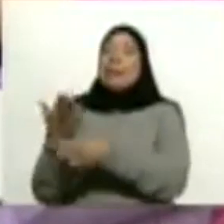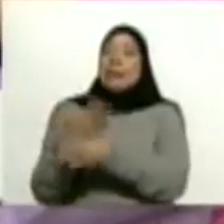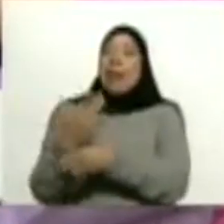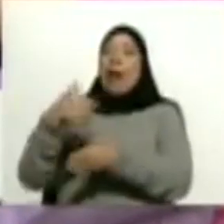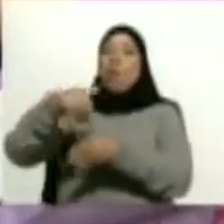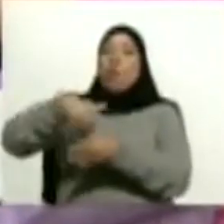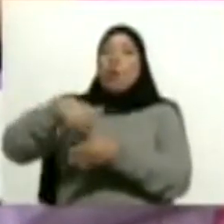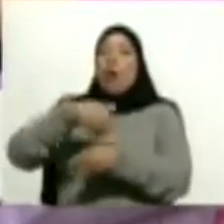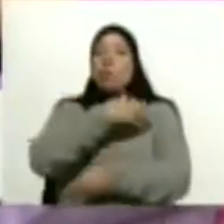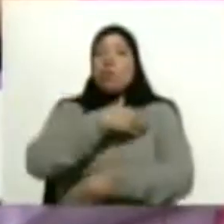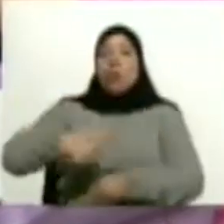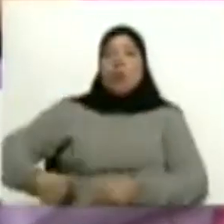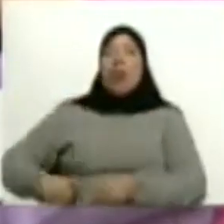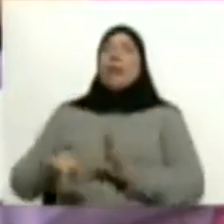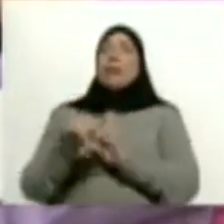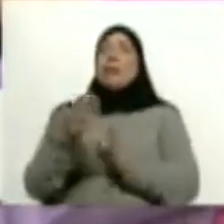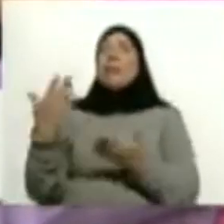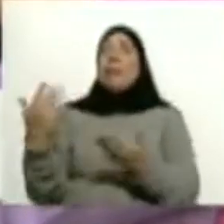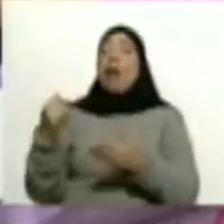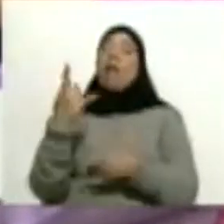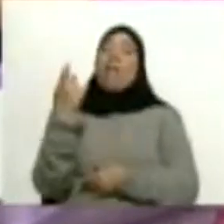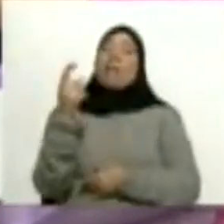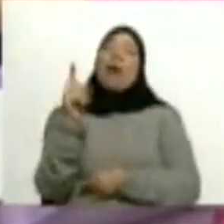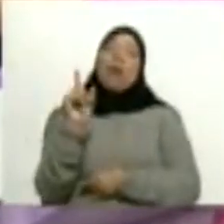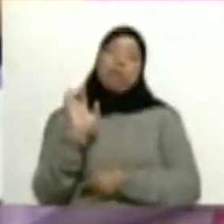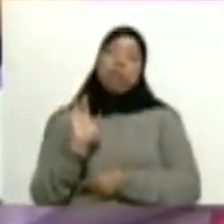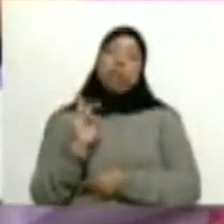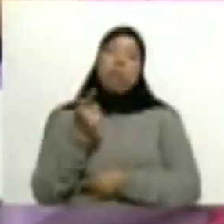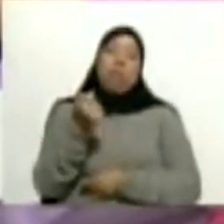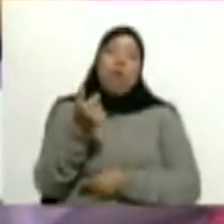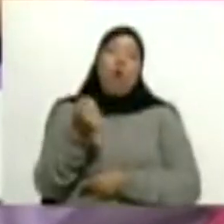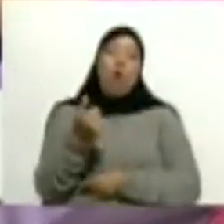contienda electoral presidencial está a la vuelta de la esquina. Está a la vuelta de la esquina.